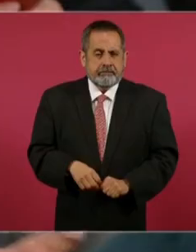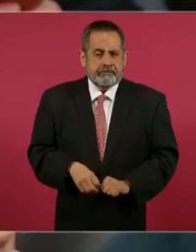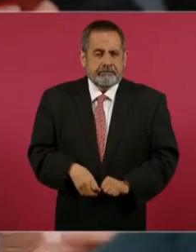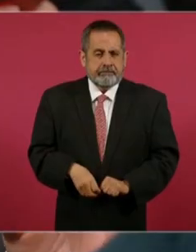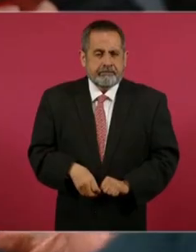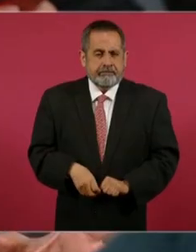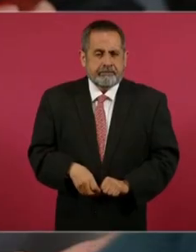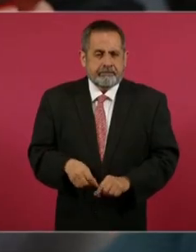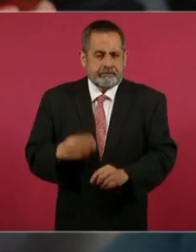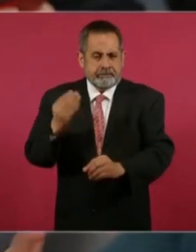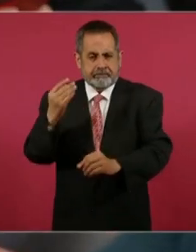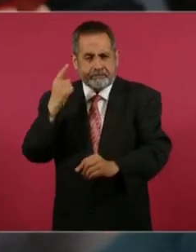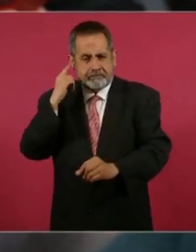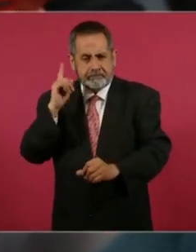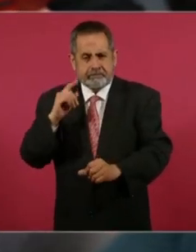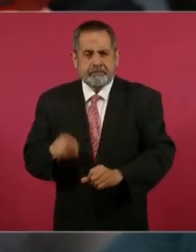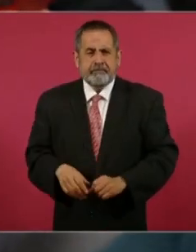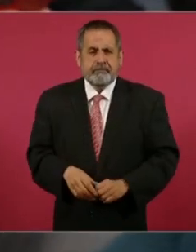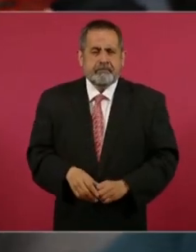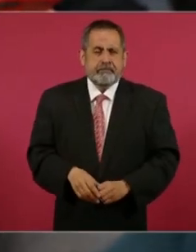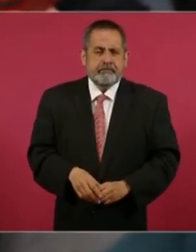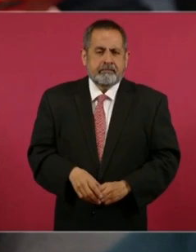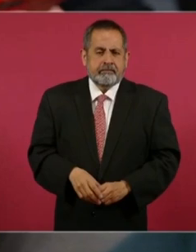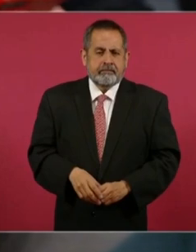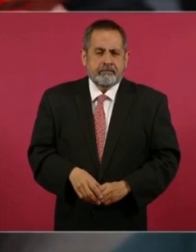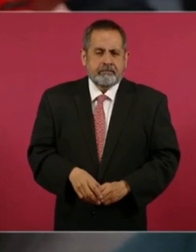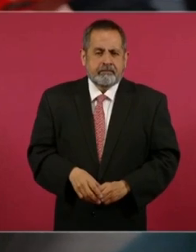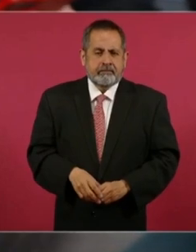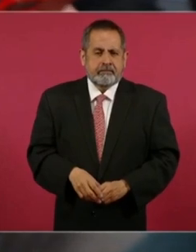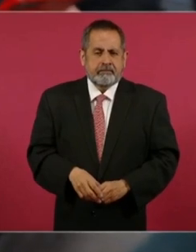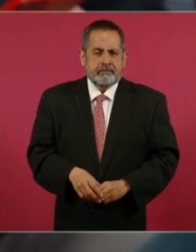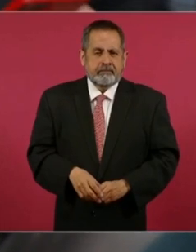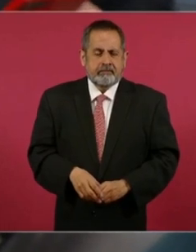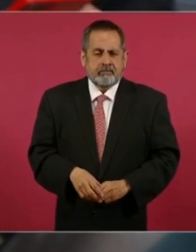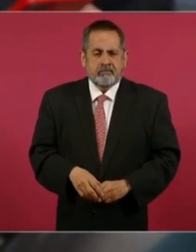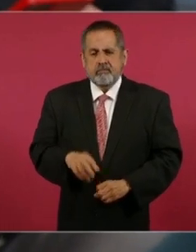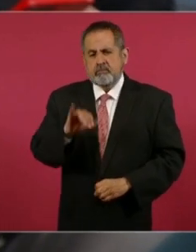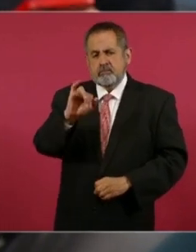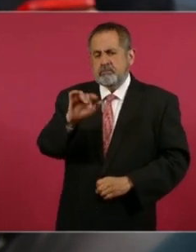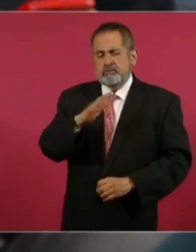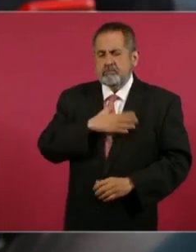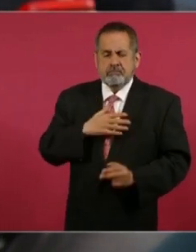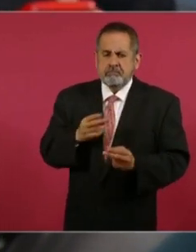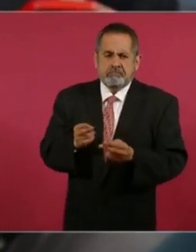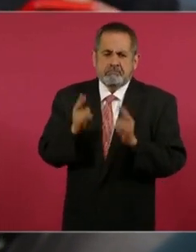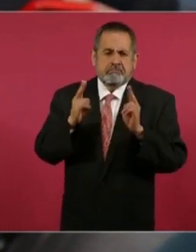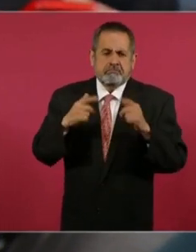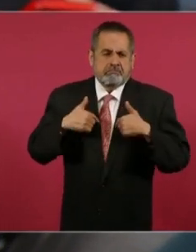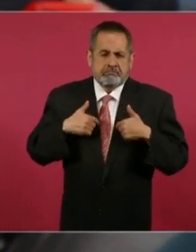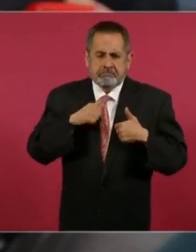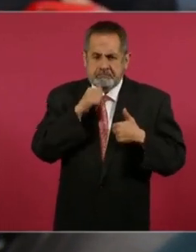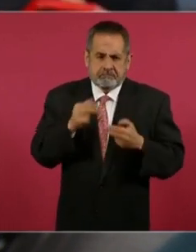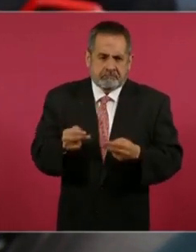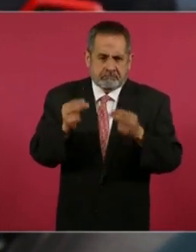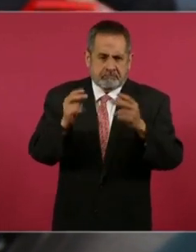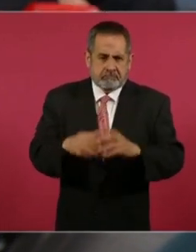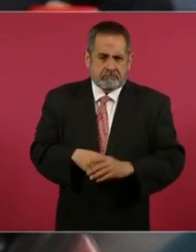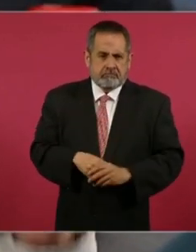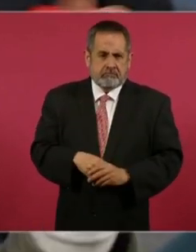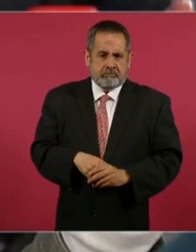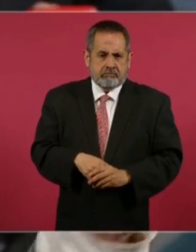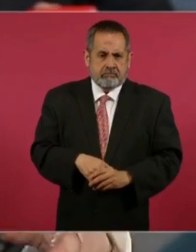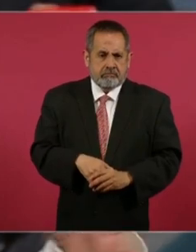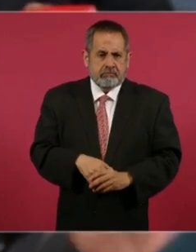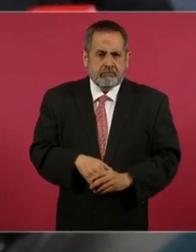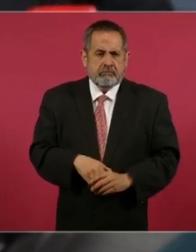favorecer el conflicto que ha tenido con Rusia. Ah, sí, pero no tiene que ver con nosotros. ¿Sí? Sí,